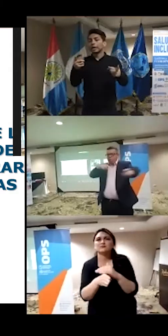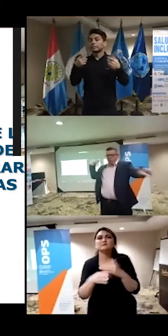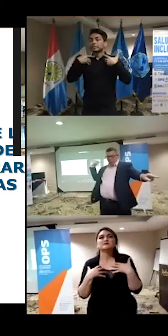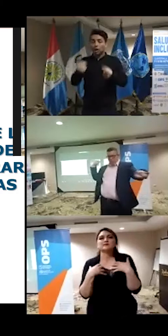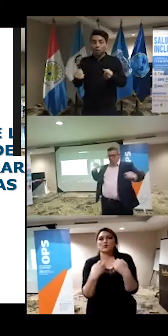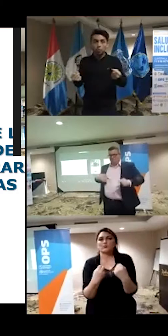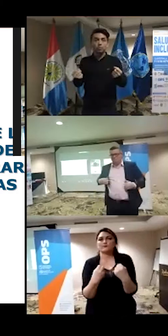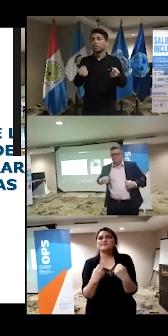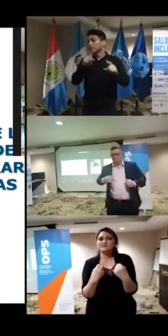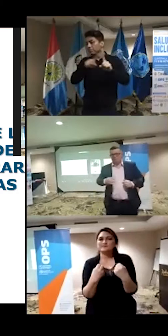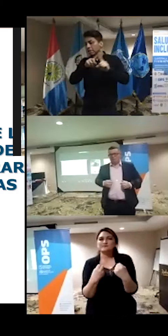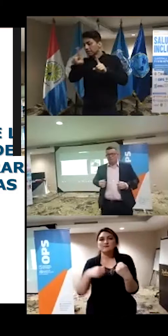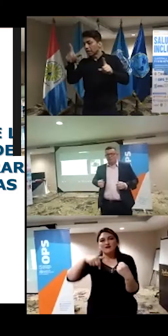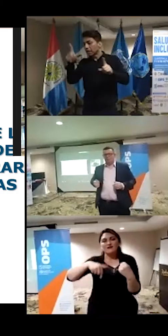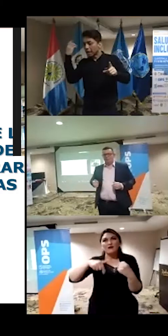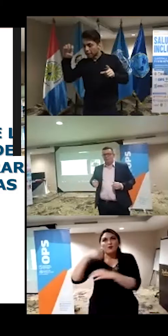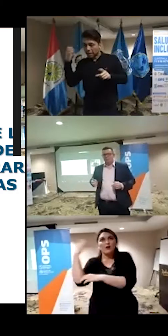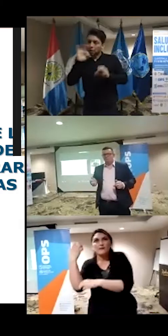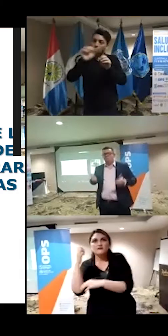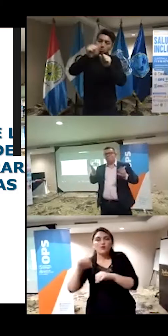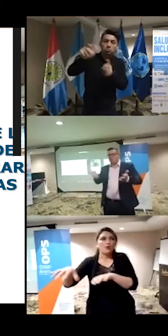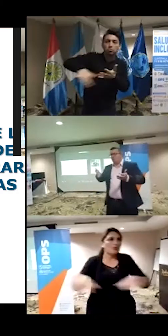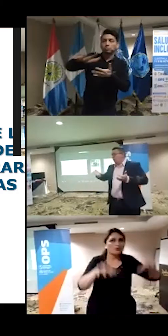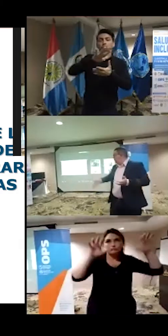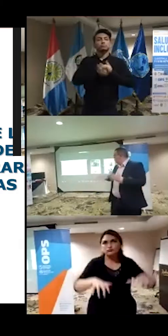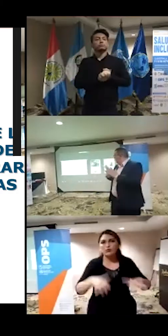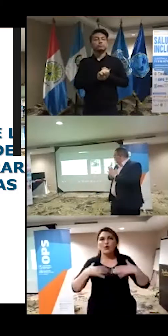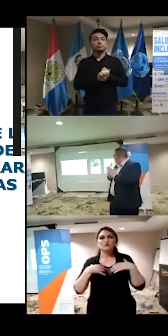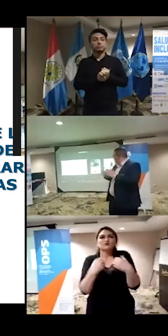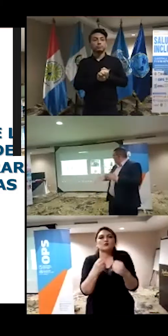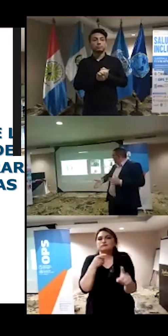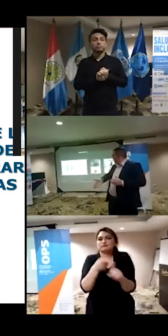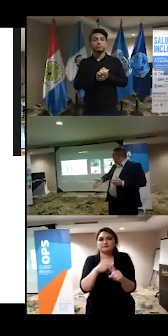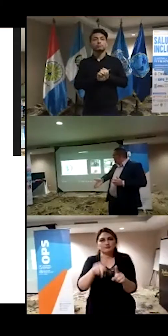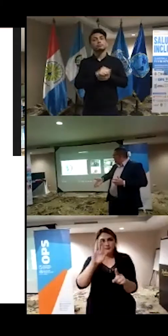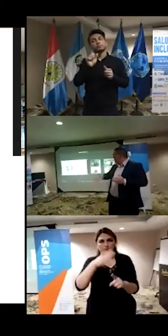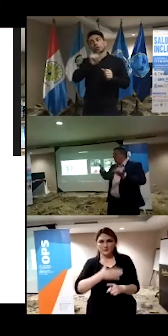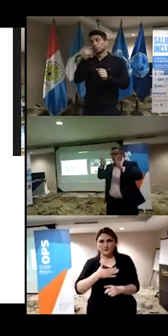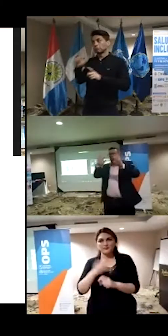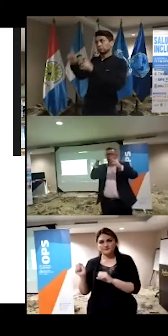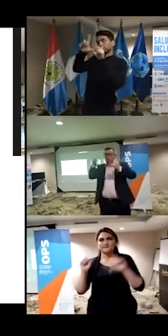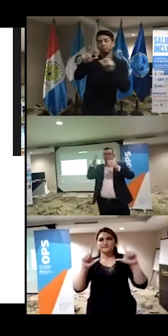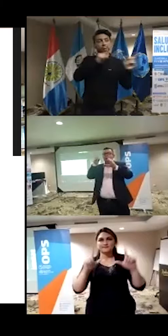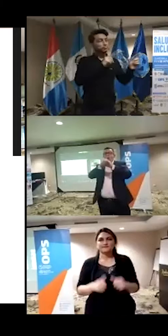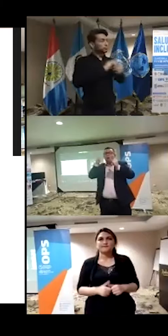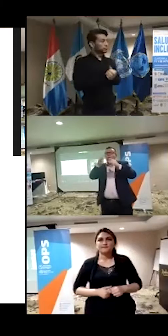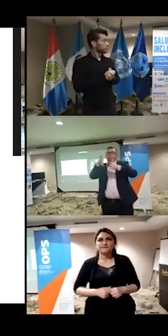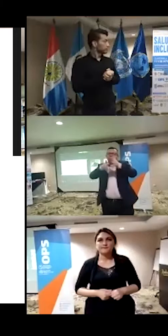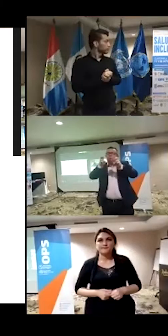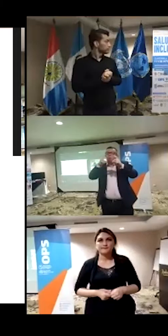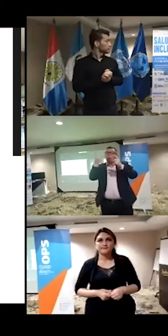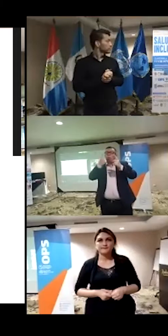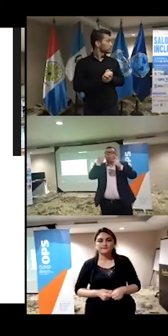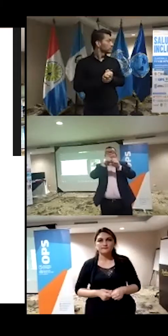tanto en contextos de emergencia como en otros contextos. La siguiente lámina, por favor. Sí,